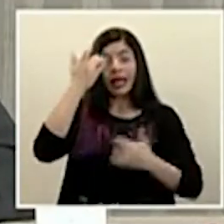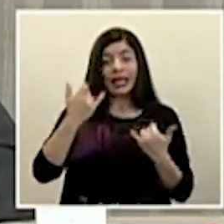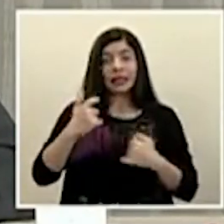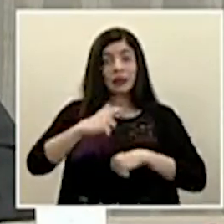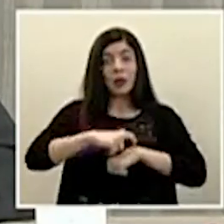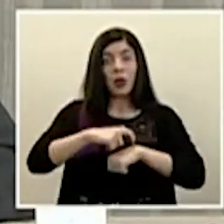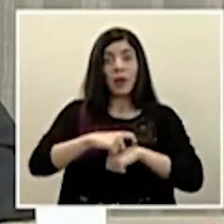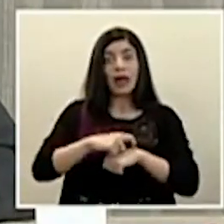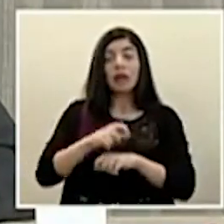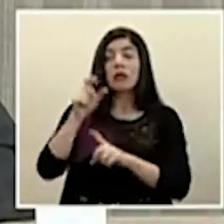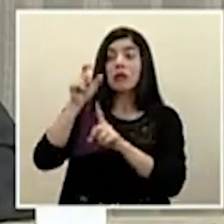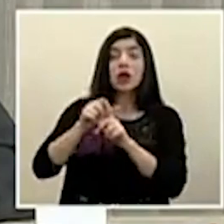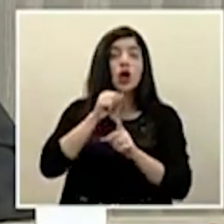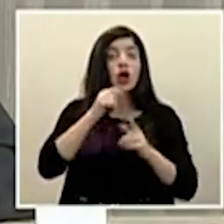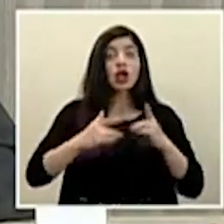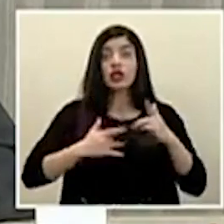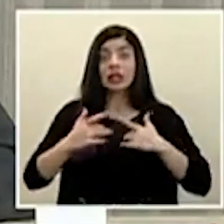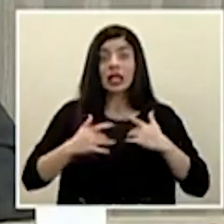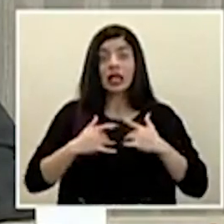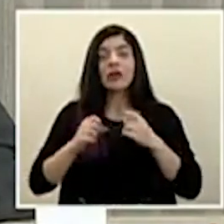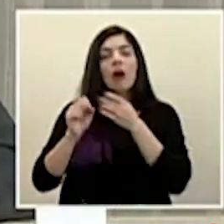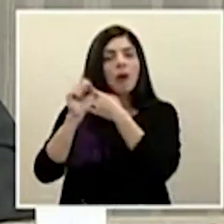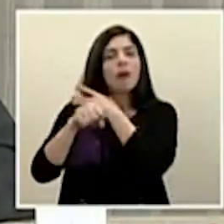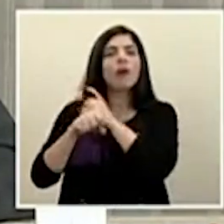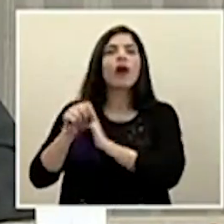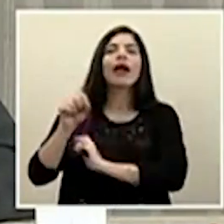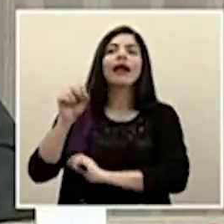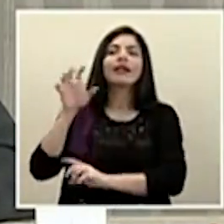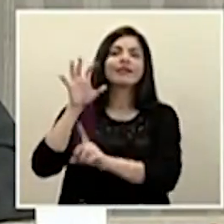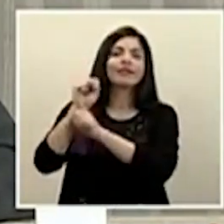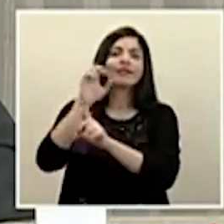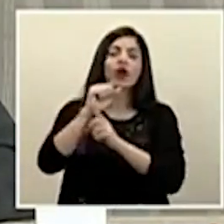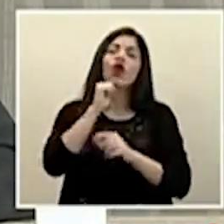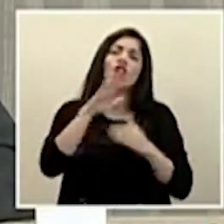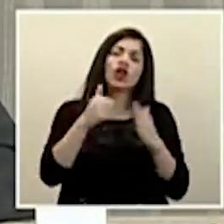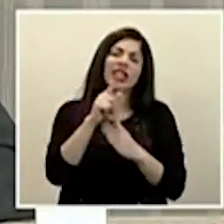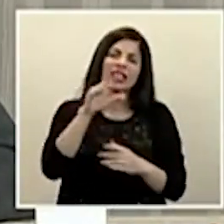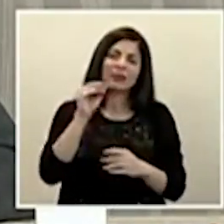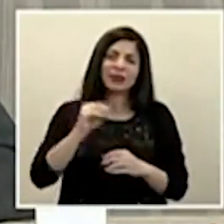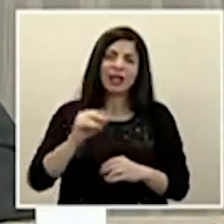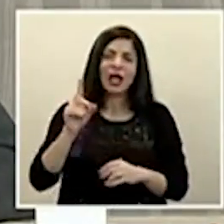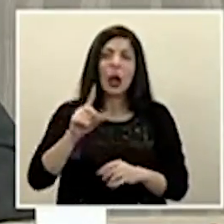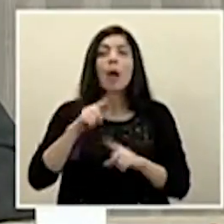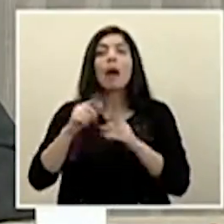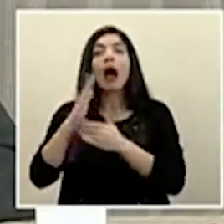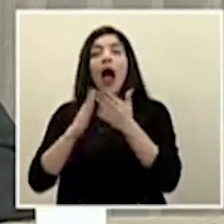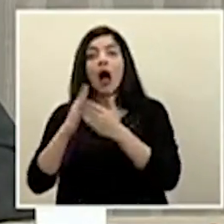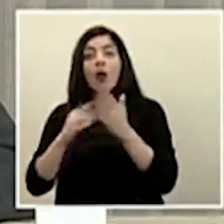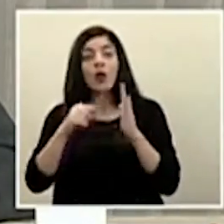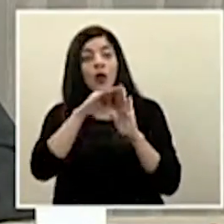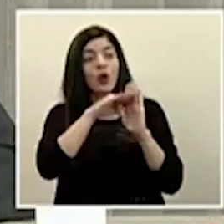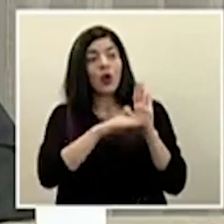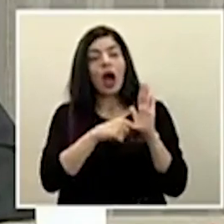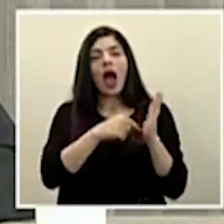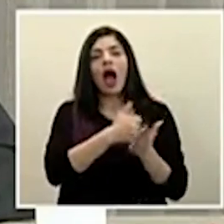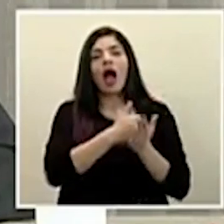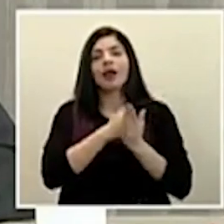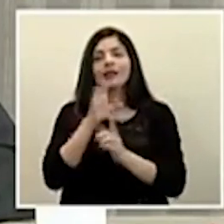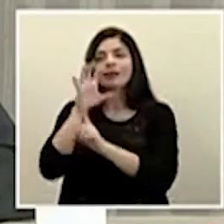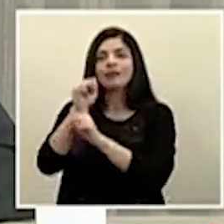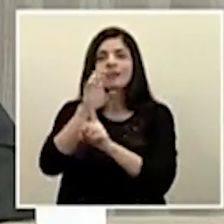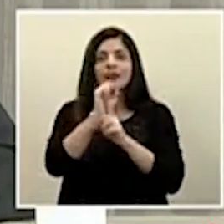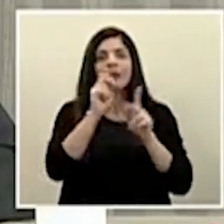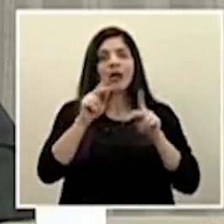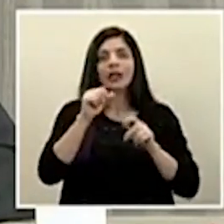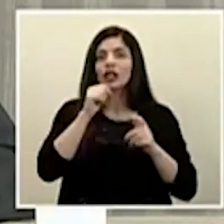considerado personas asintomáticas se pueden encontrar, no todas obviamente 100%, pero sí algunos a través de la definición de caso, además de que hemos hecho una